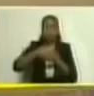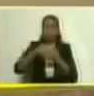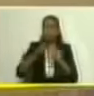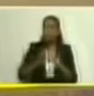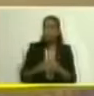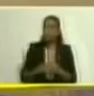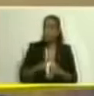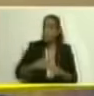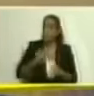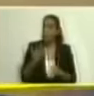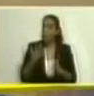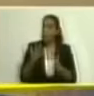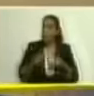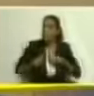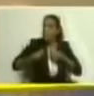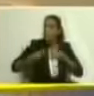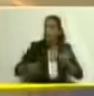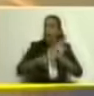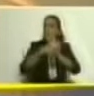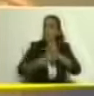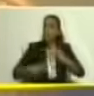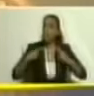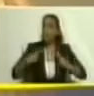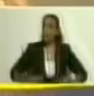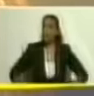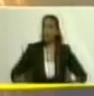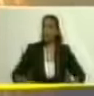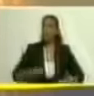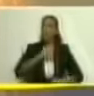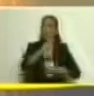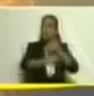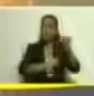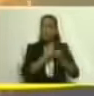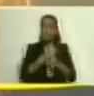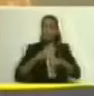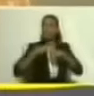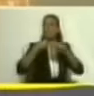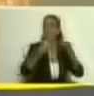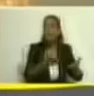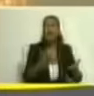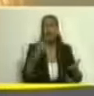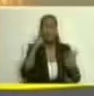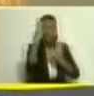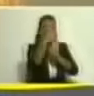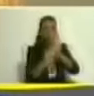Fue capaz de dar un aporte al derecho humanitario internacional.